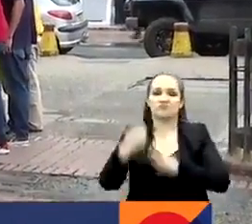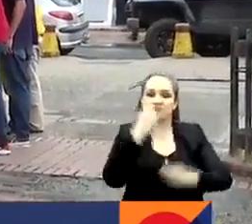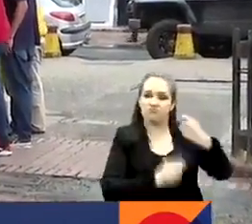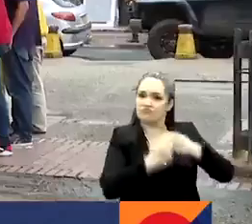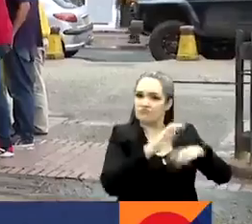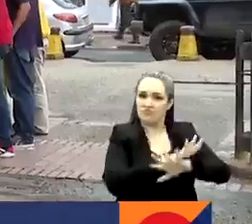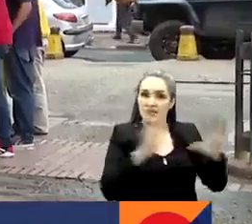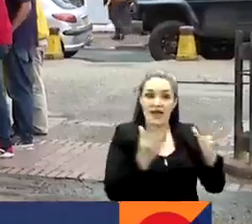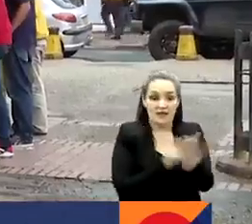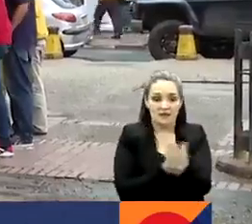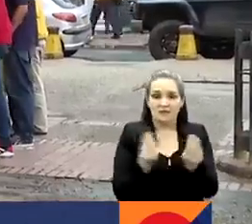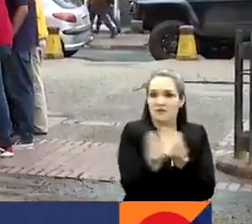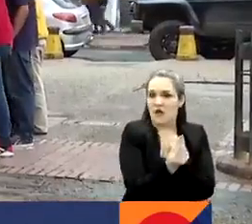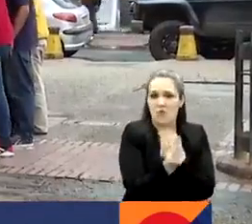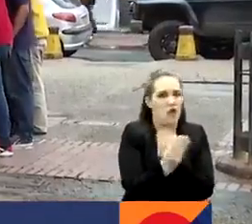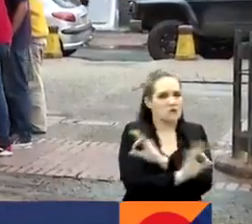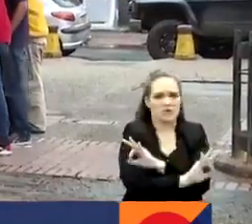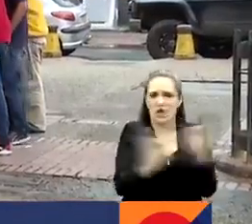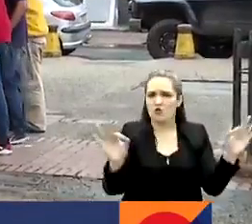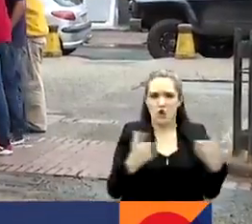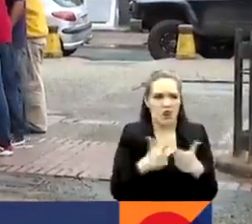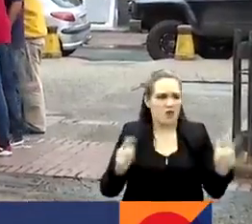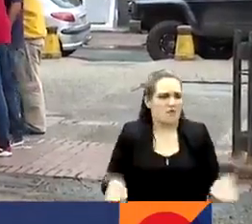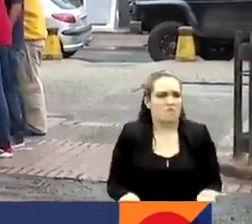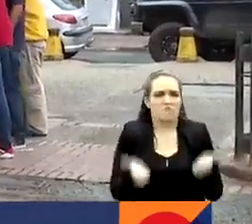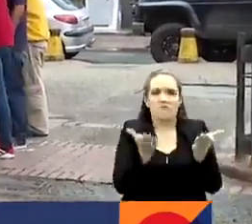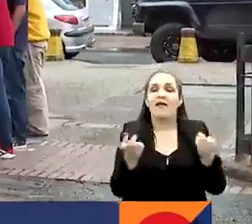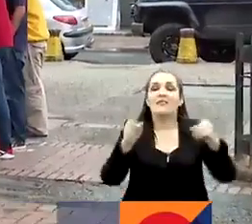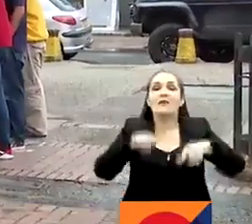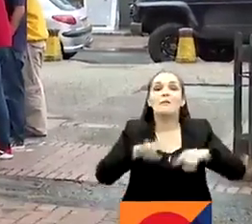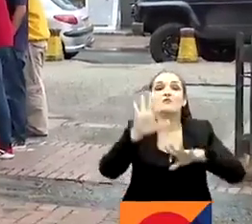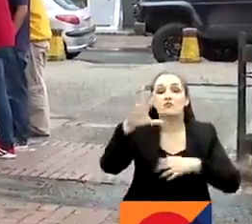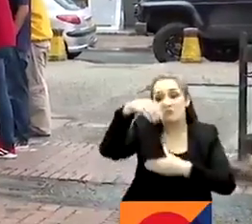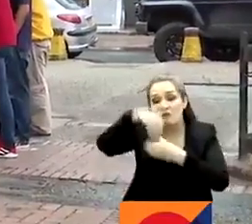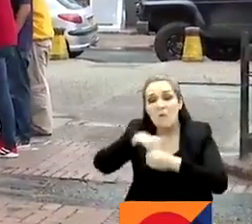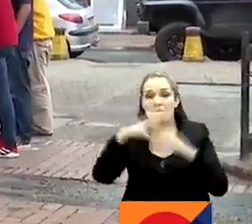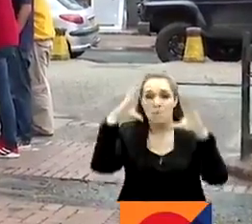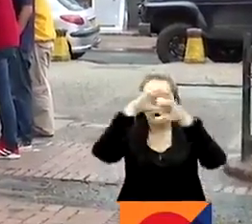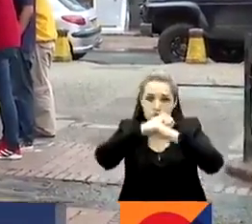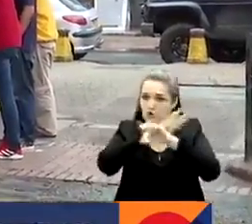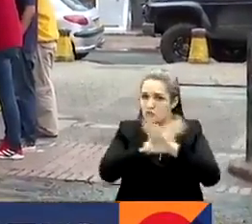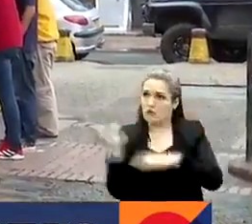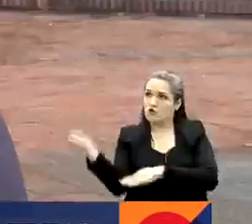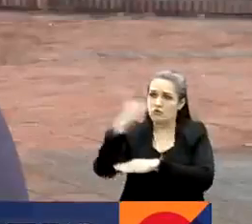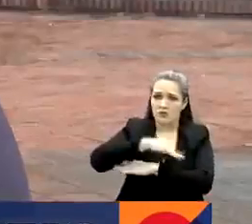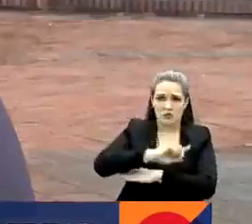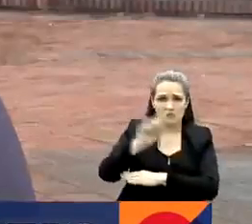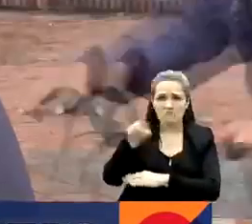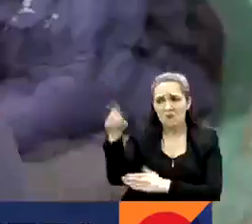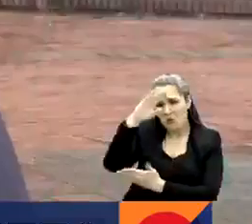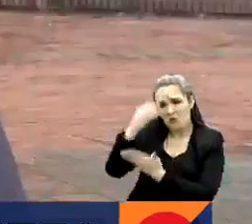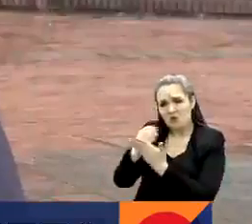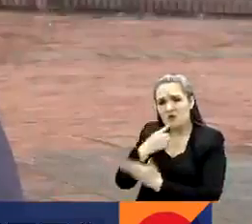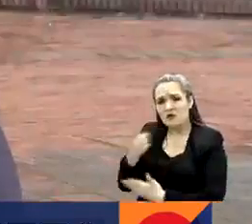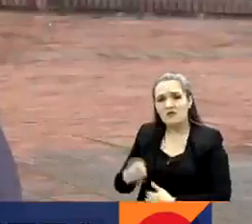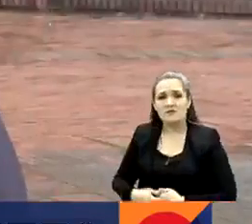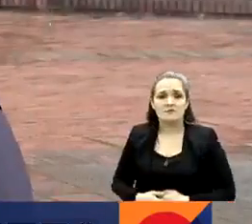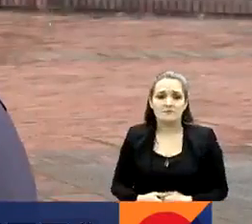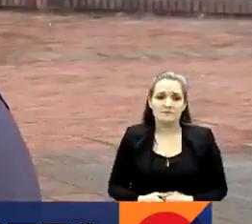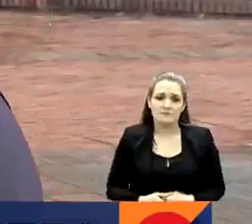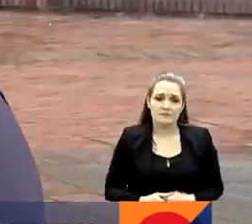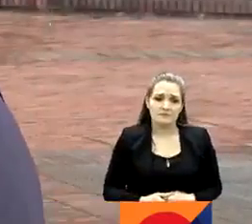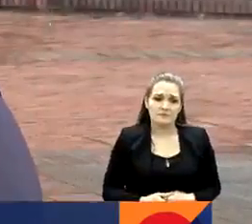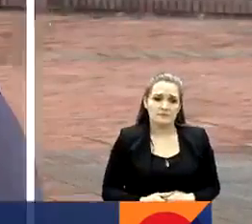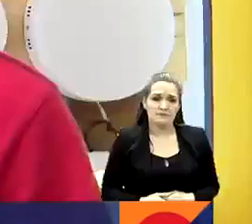cédula desde hoy, nosotros salimos a las calles para preguntarle a los comerciantes y a las personas qué opinan de esto. Pienso que sí se debería tener en cuenta y